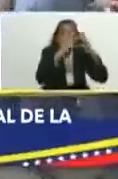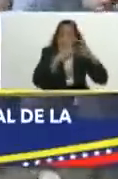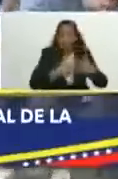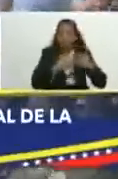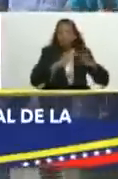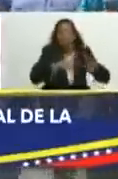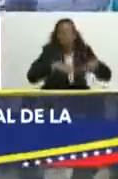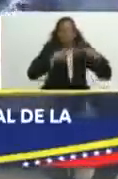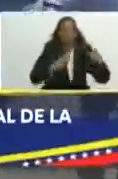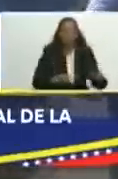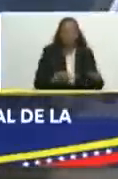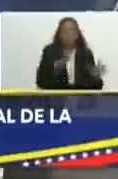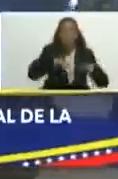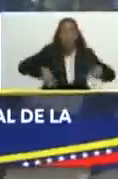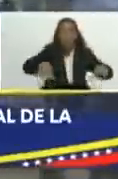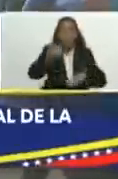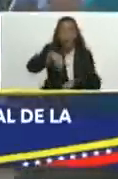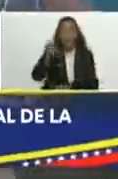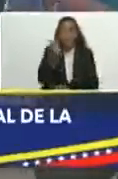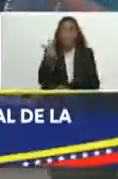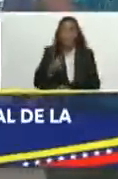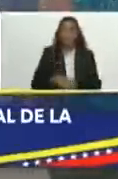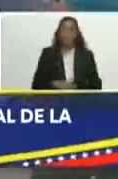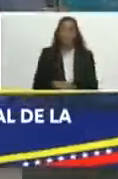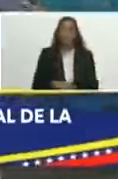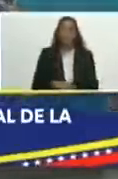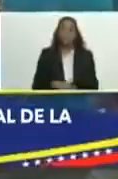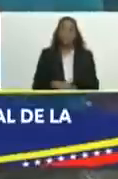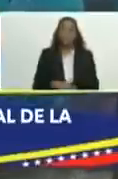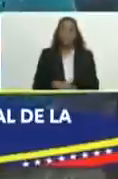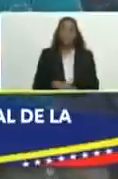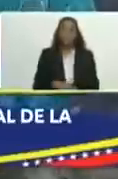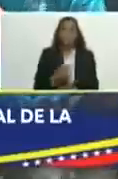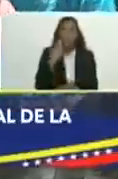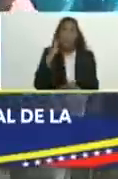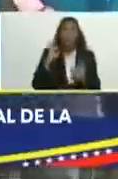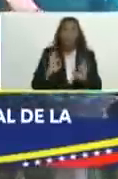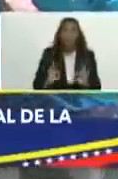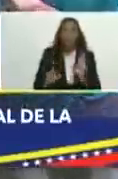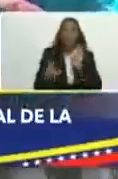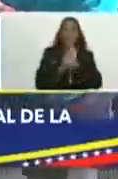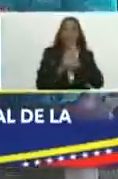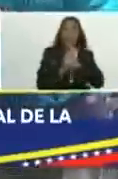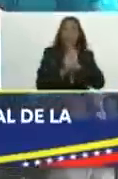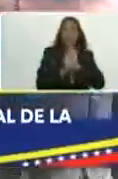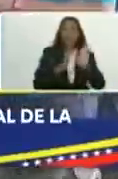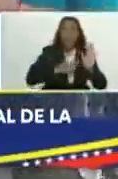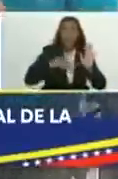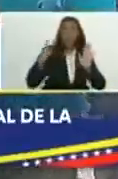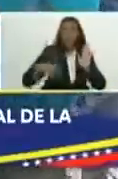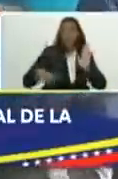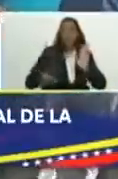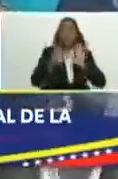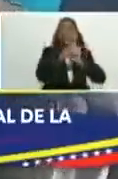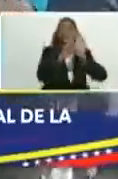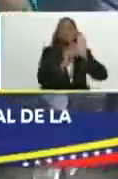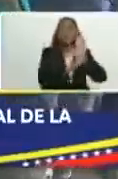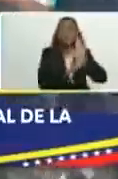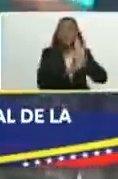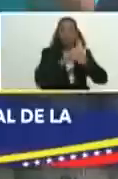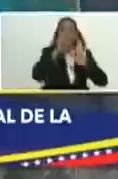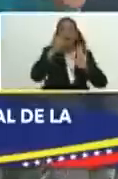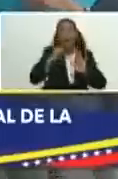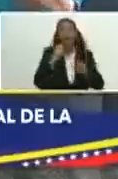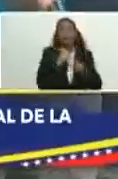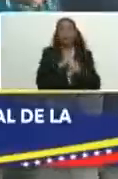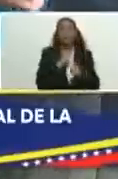productiva en territorio venezolano, de así manera es, soberana, así ejerciendo es. La ley y ejerciendo la Constitución soberana de Venezuela,